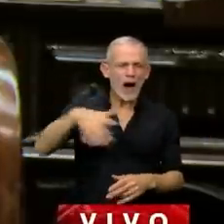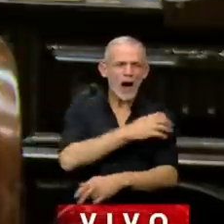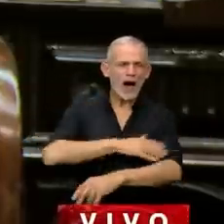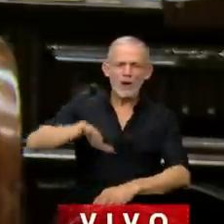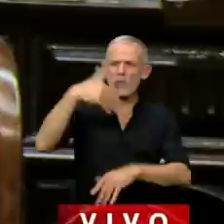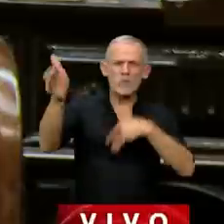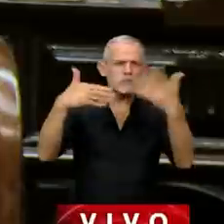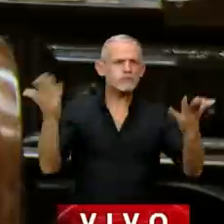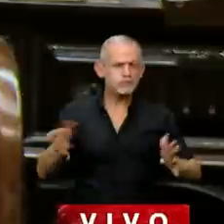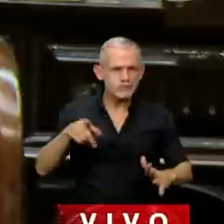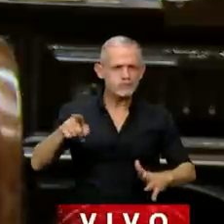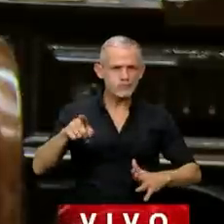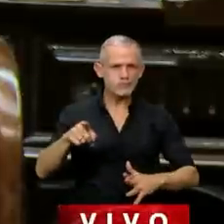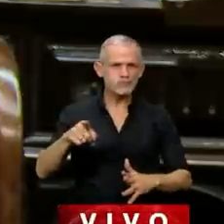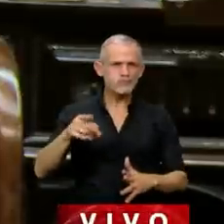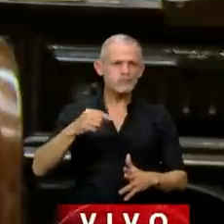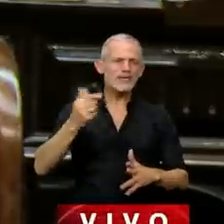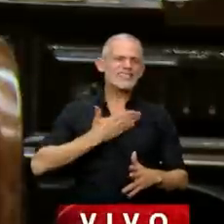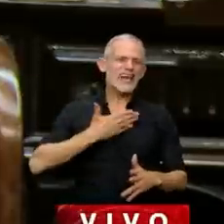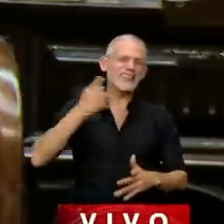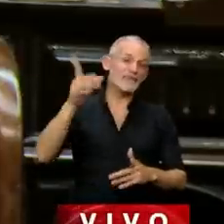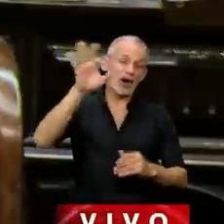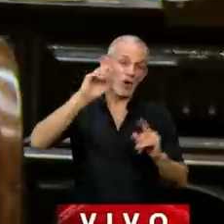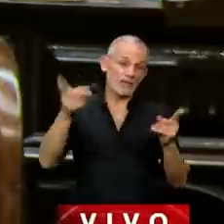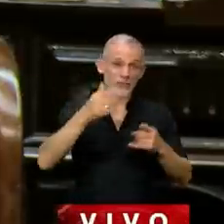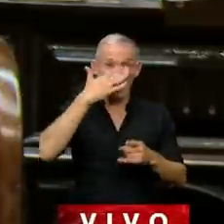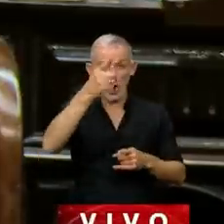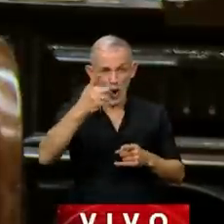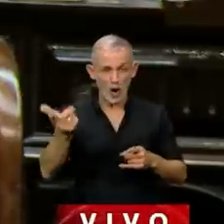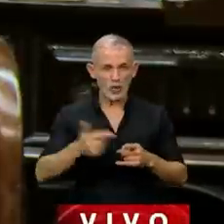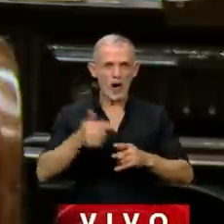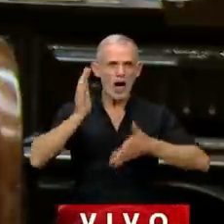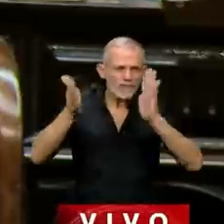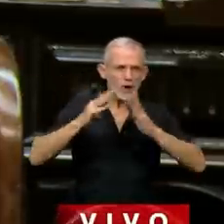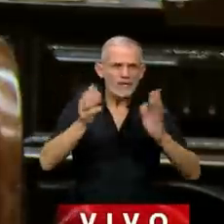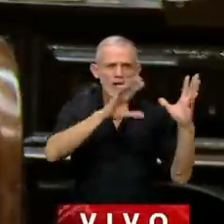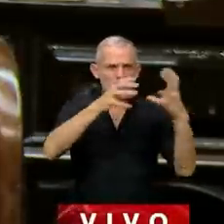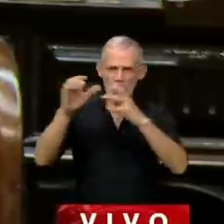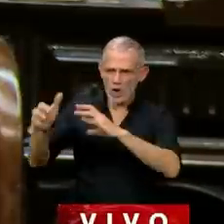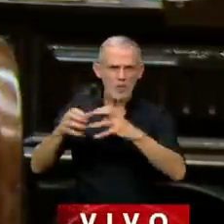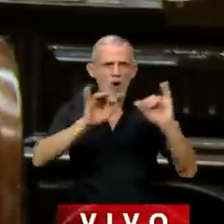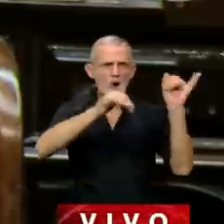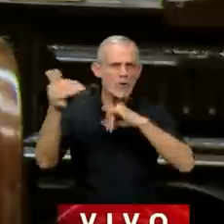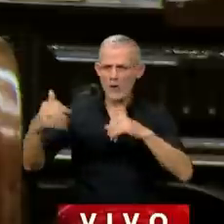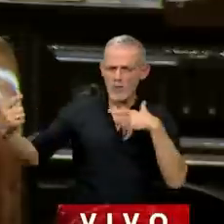del conurbano, en barrios de Santa Fe o de la misma Córdoba, que esa violencia entre jóvenes se ha instalado en nuestro